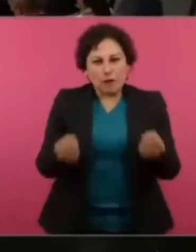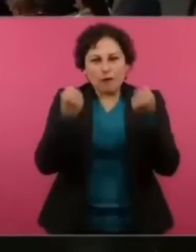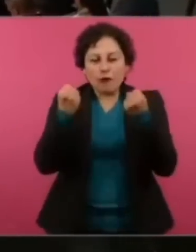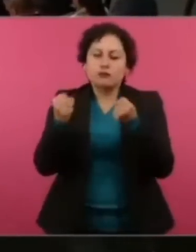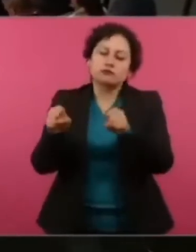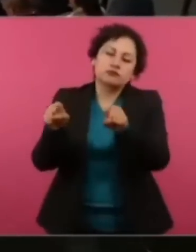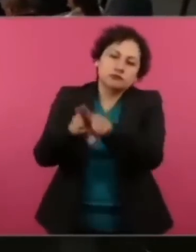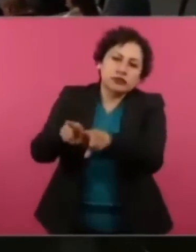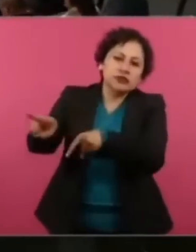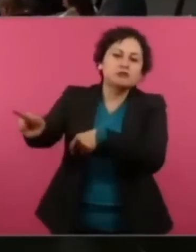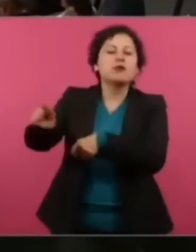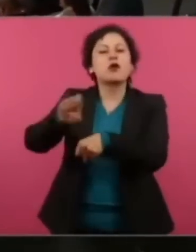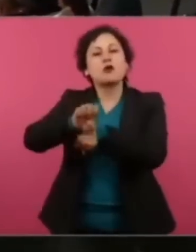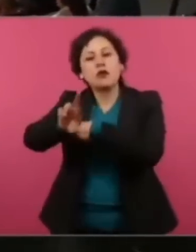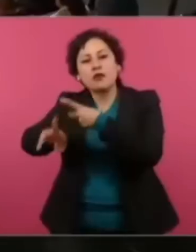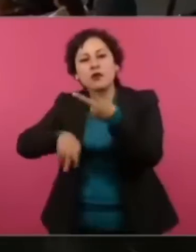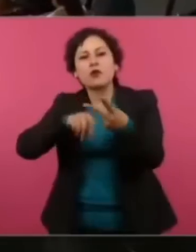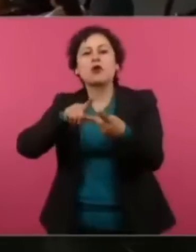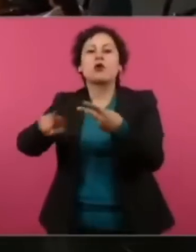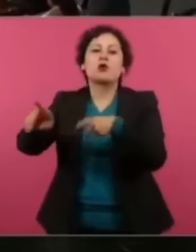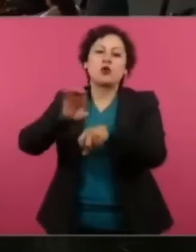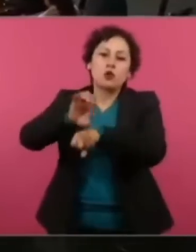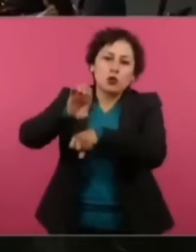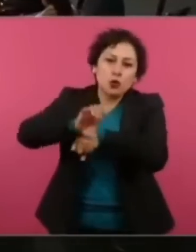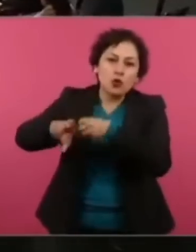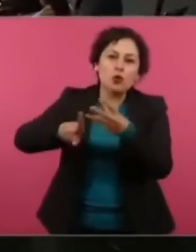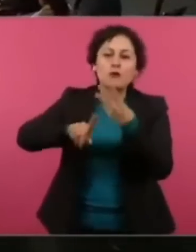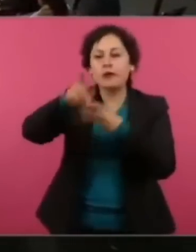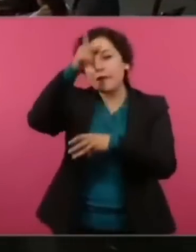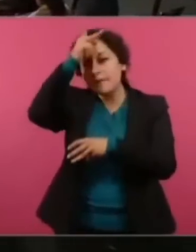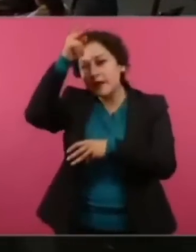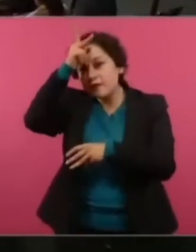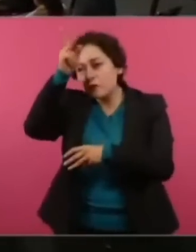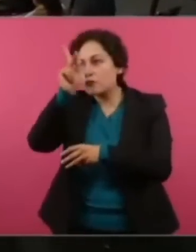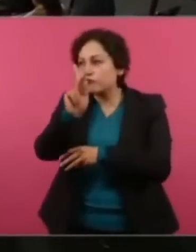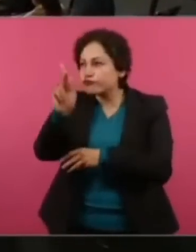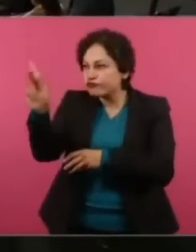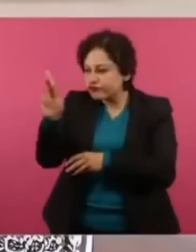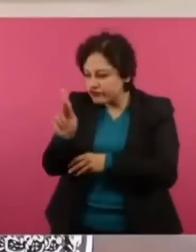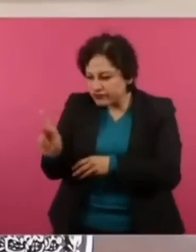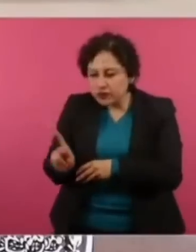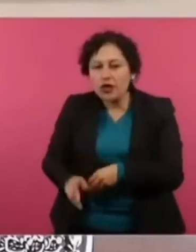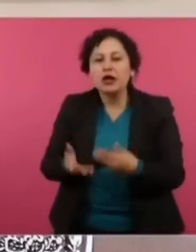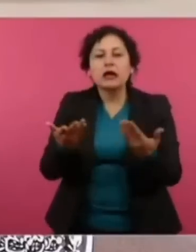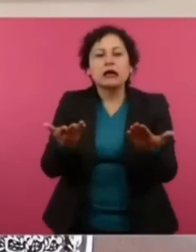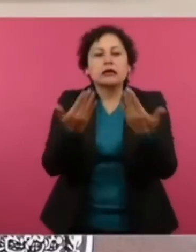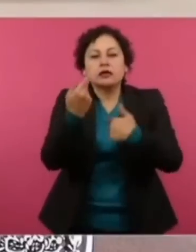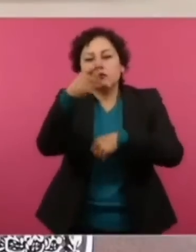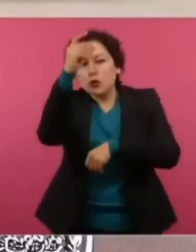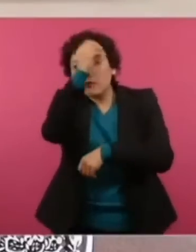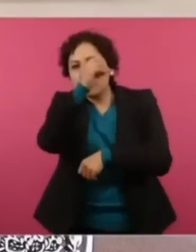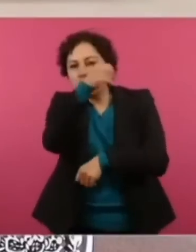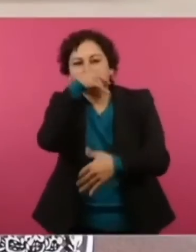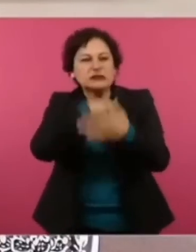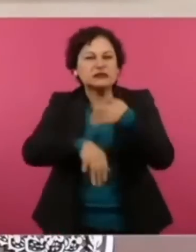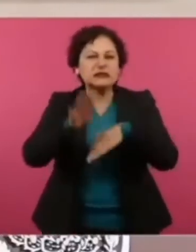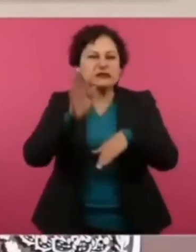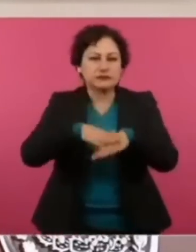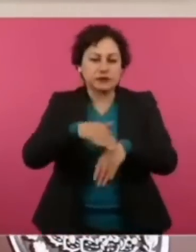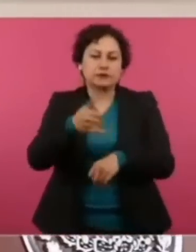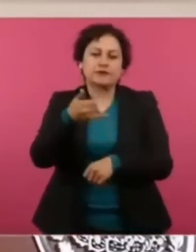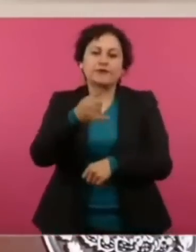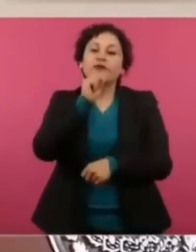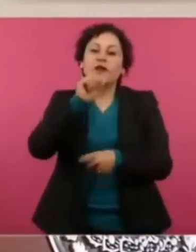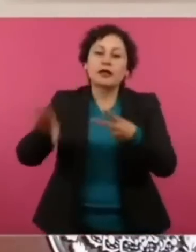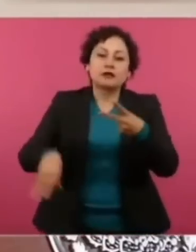en Perú, en Brasil con Bolsonaro. Y como complemento a la